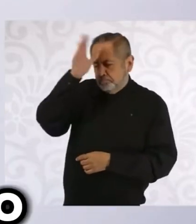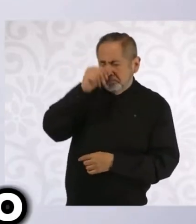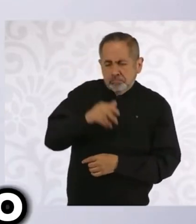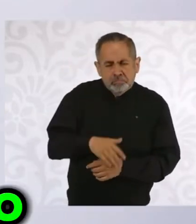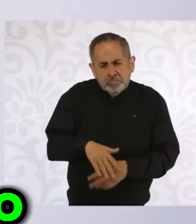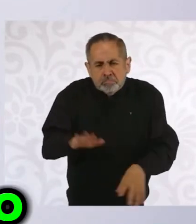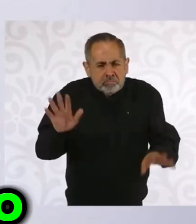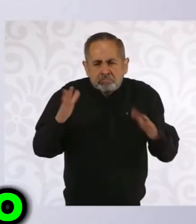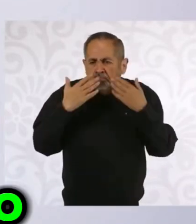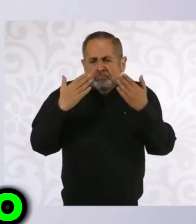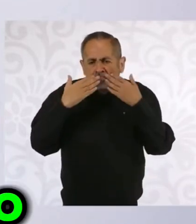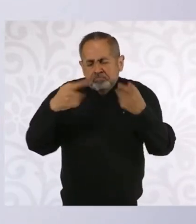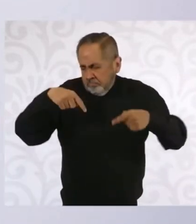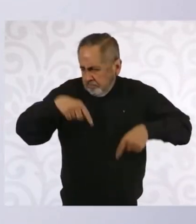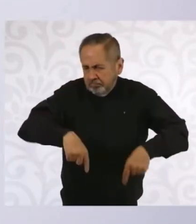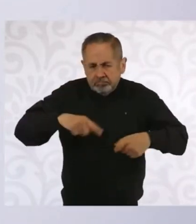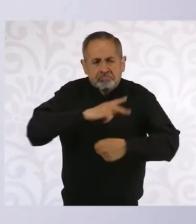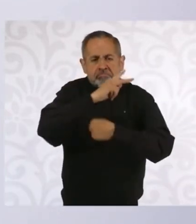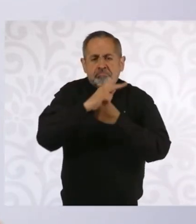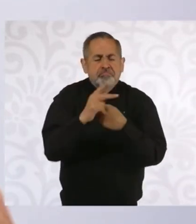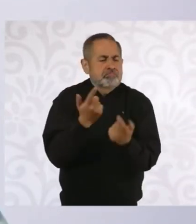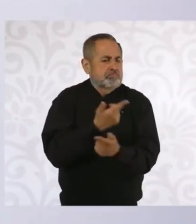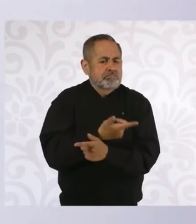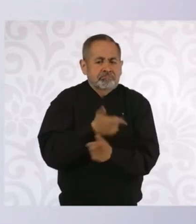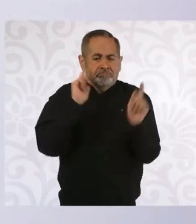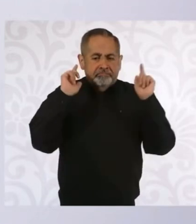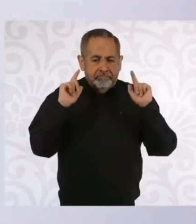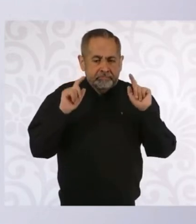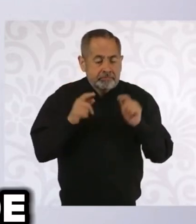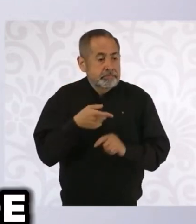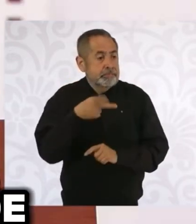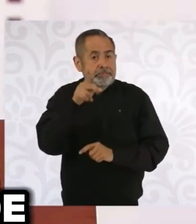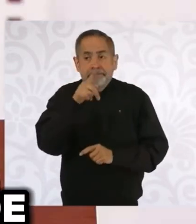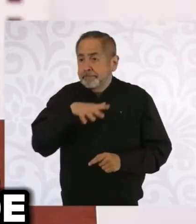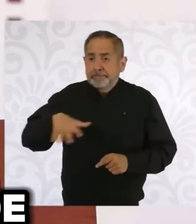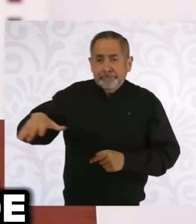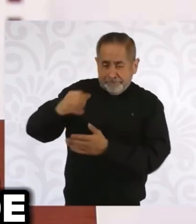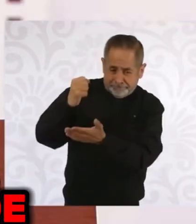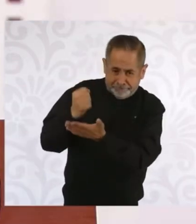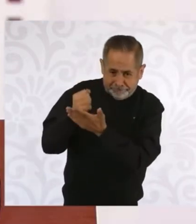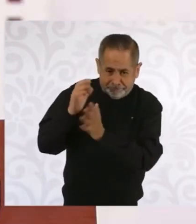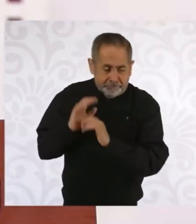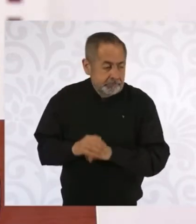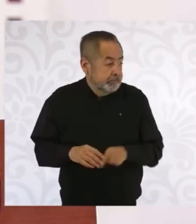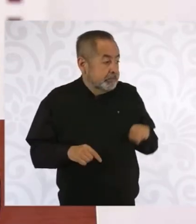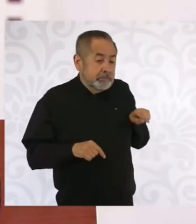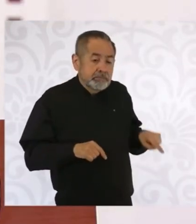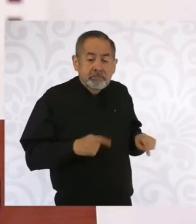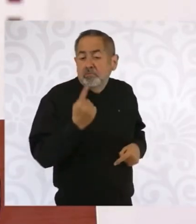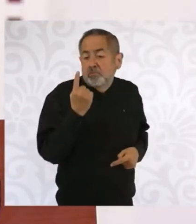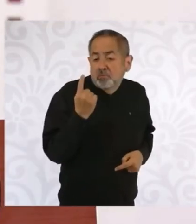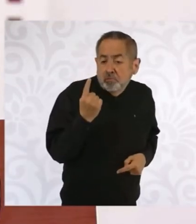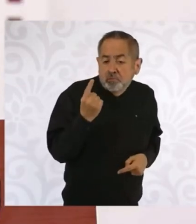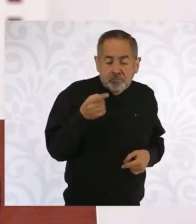un país libre y democrático. Pero de eso, a que un ministro o ministra de la Corte